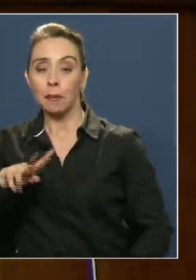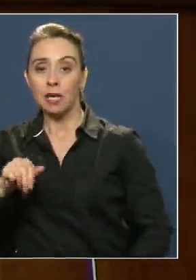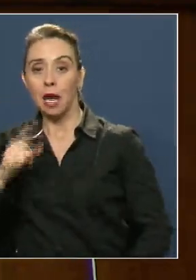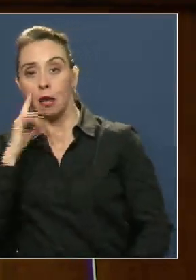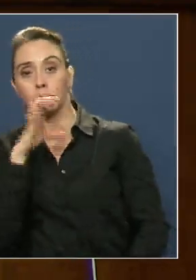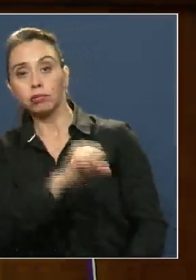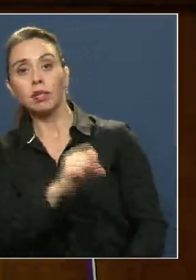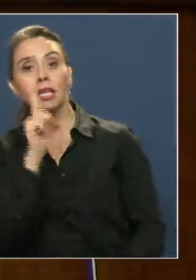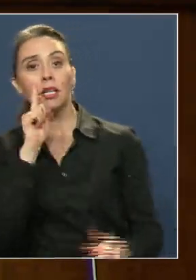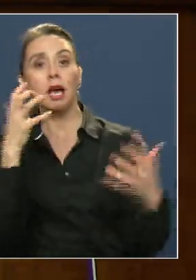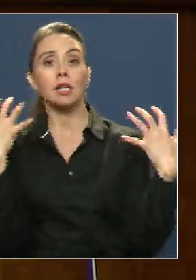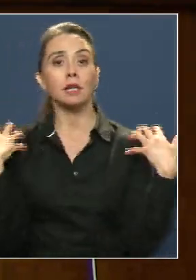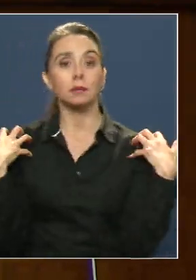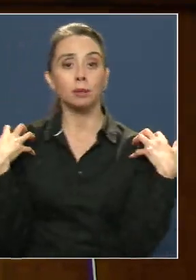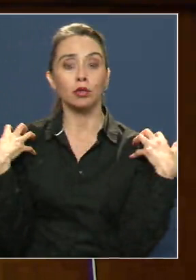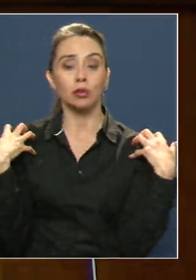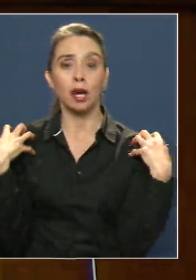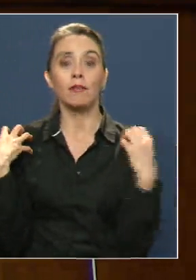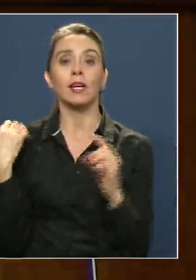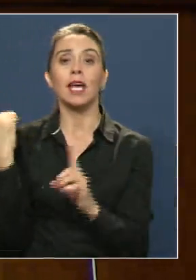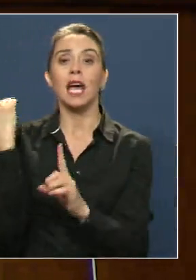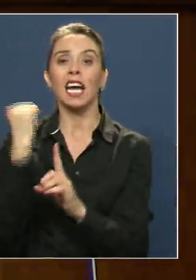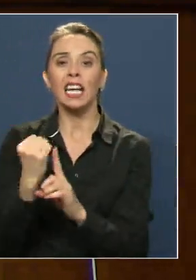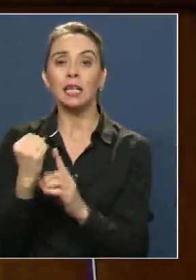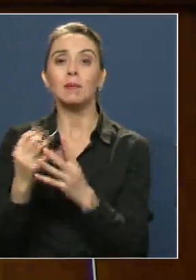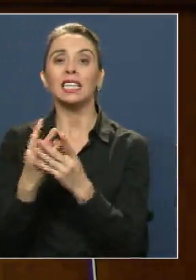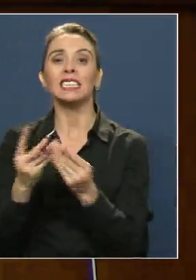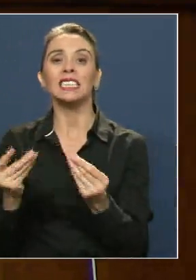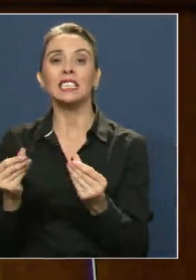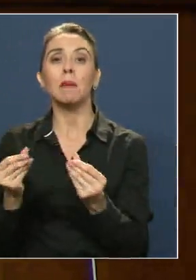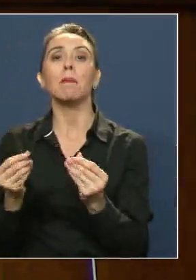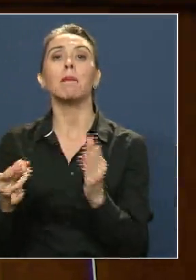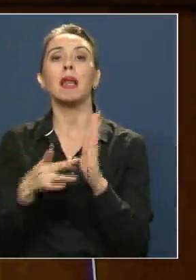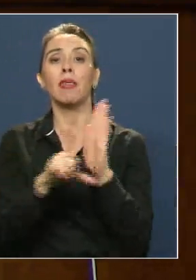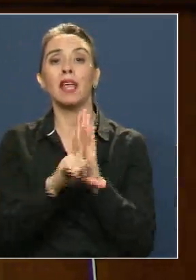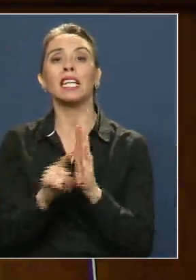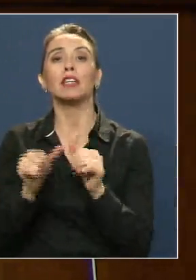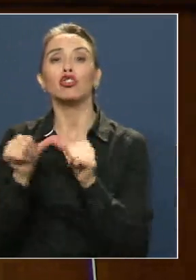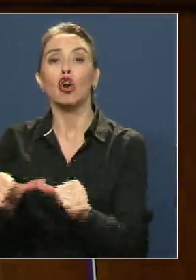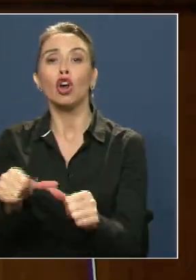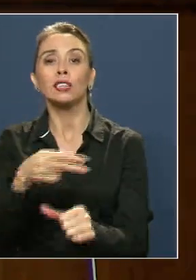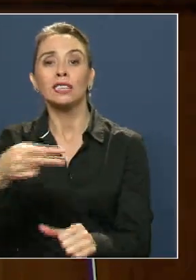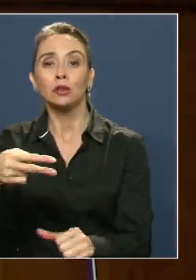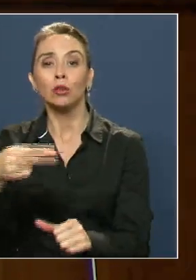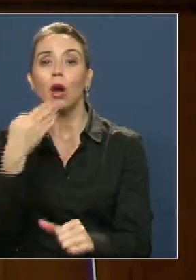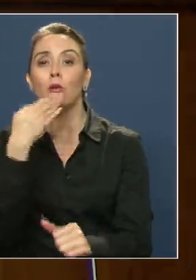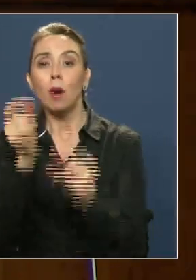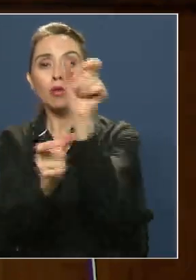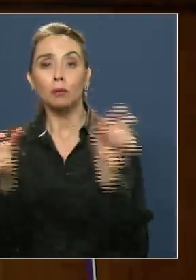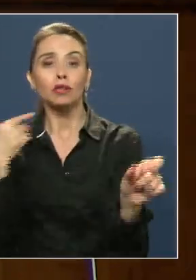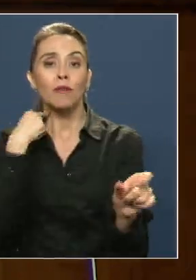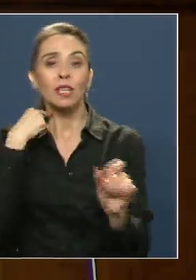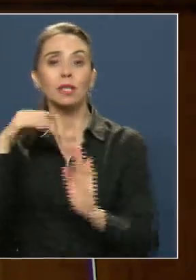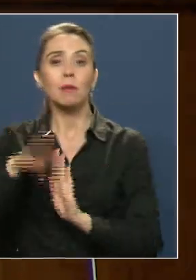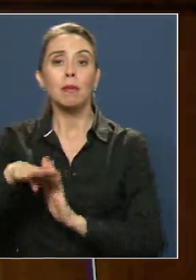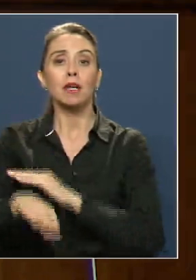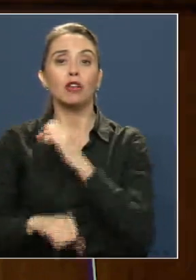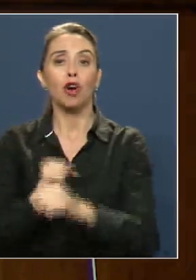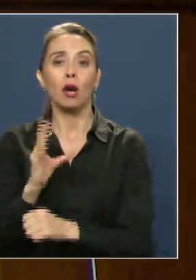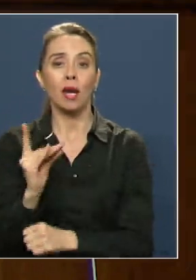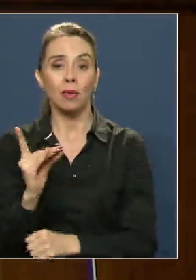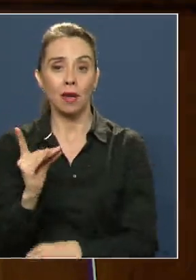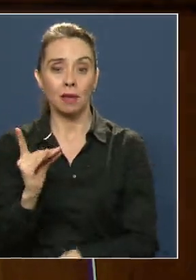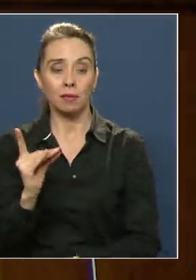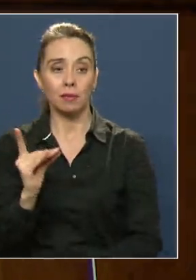a los responsables de crímenes o simples delitos sexuales cuando las víctimas sean menores de edad. En